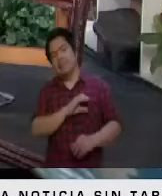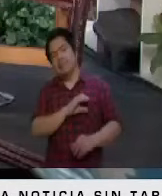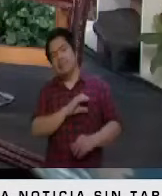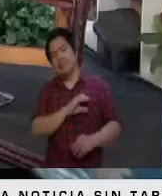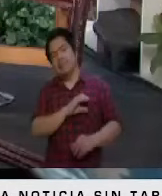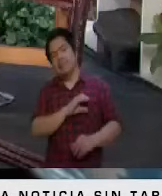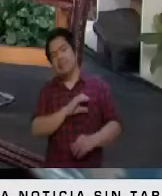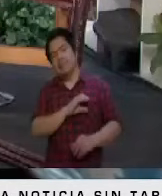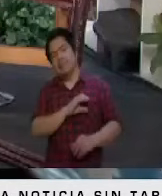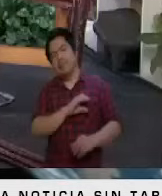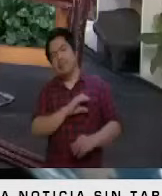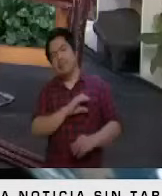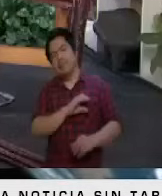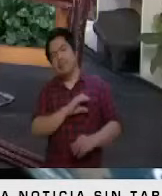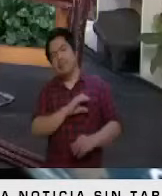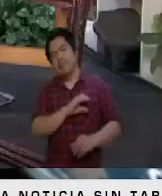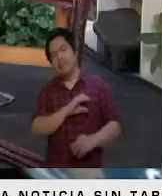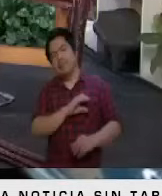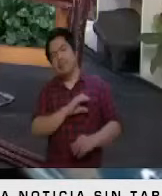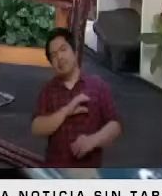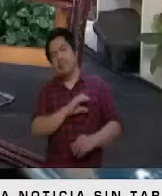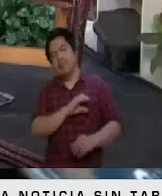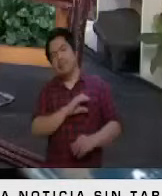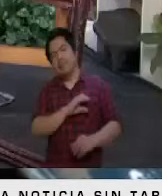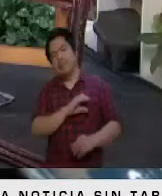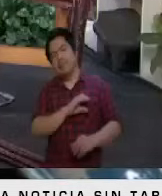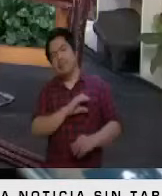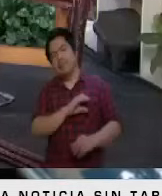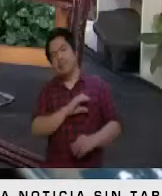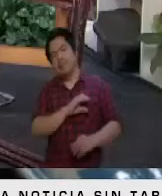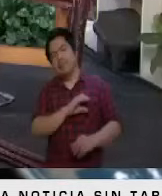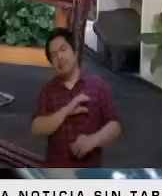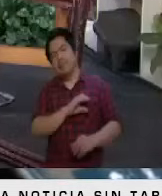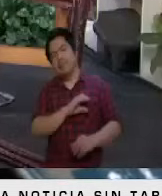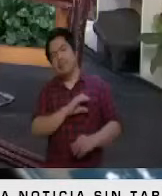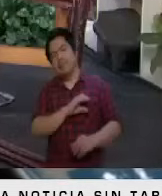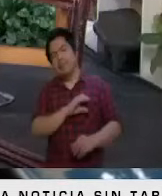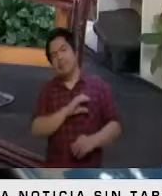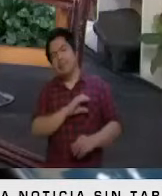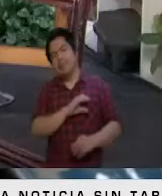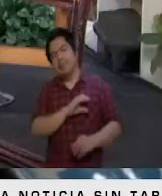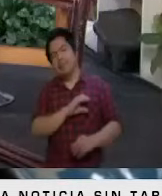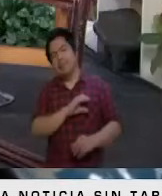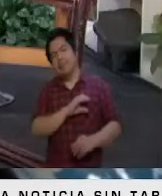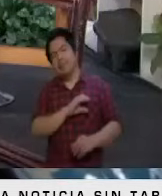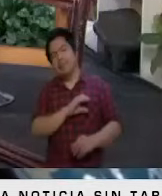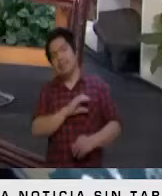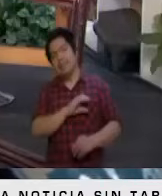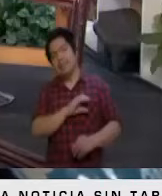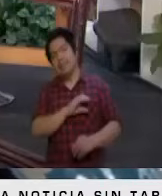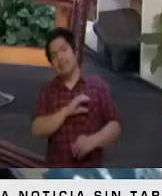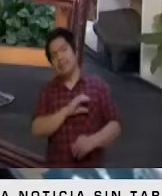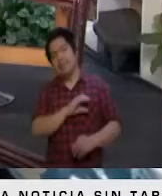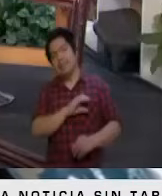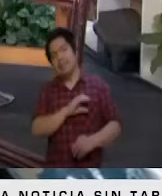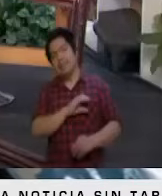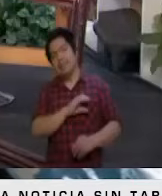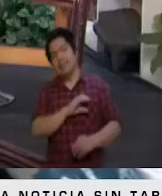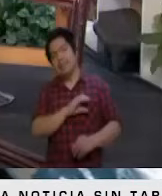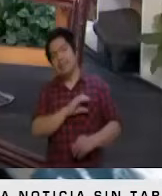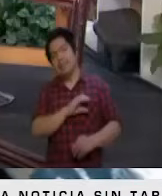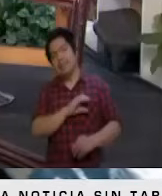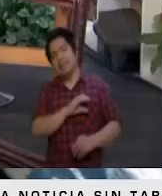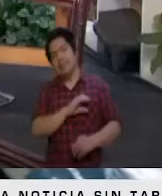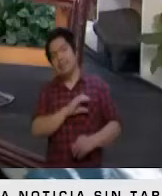aún hay más. Hay más información, hay más contenido, hay más producto que realmente va